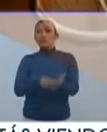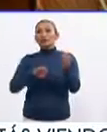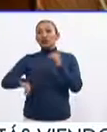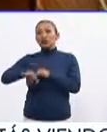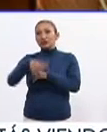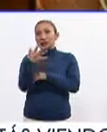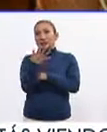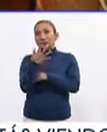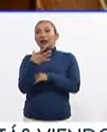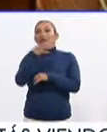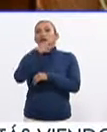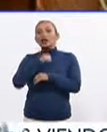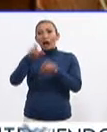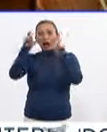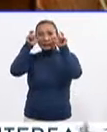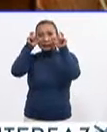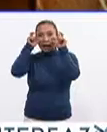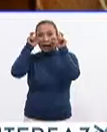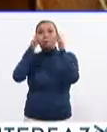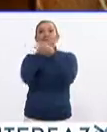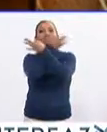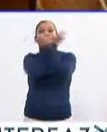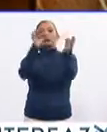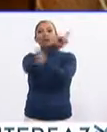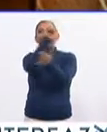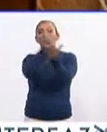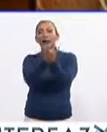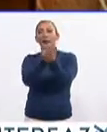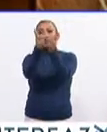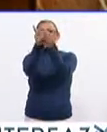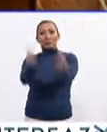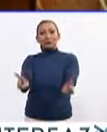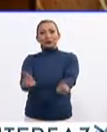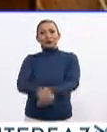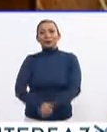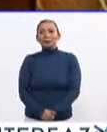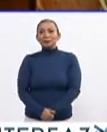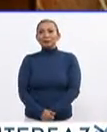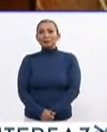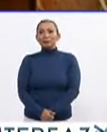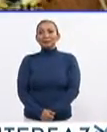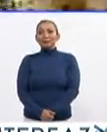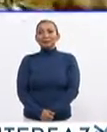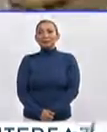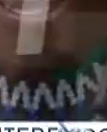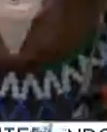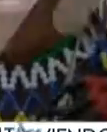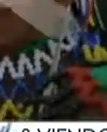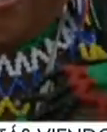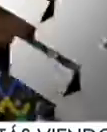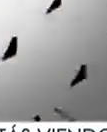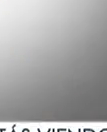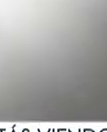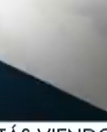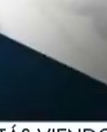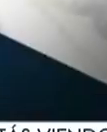En 1915, Venustiano Carranza expide la Ley del Divorcio.